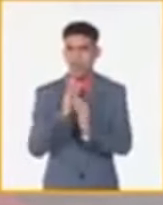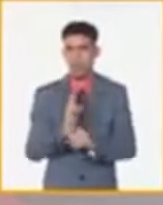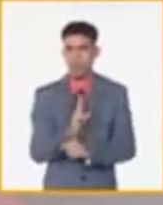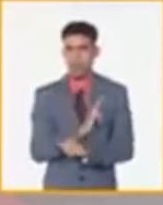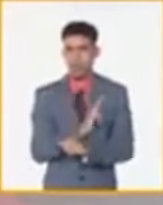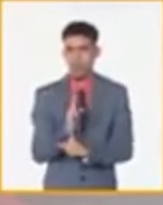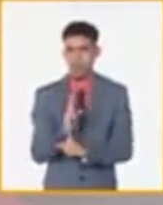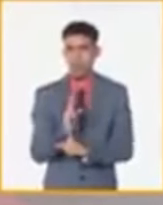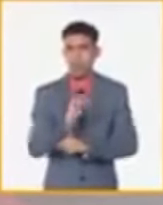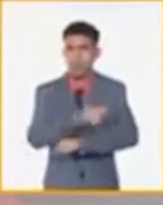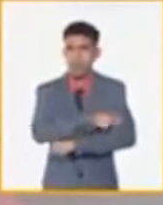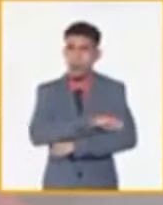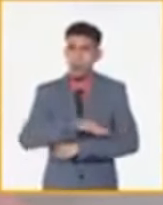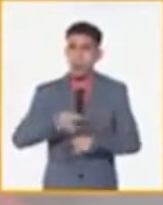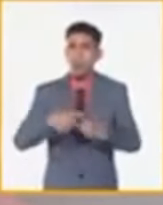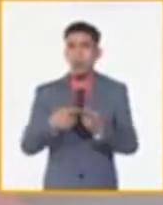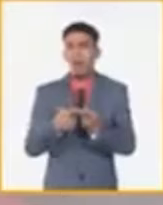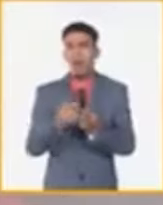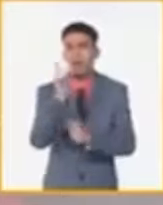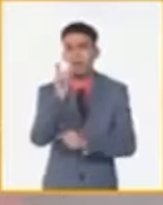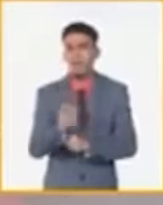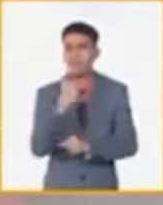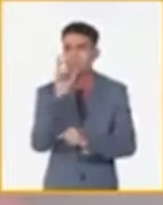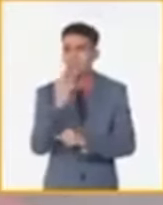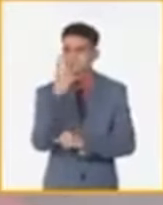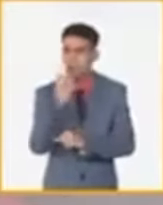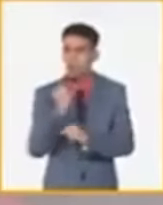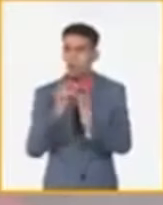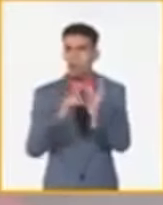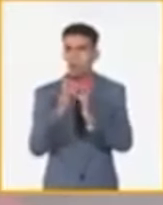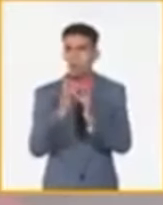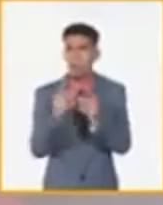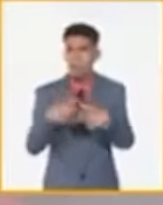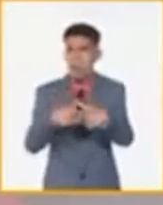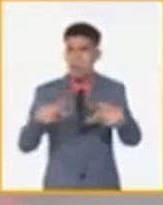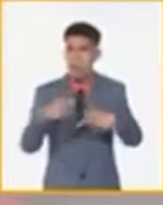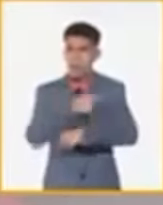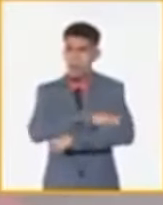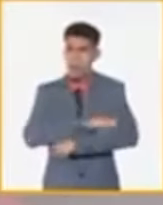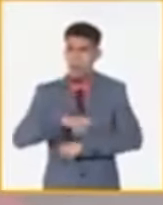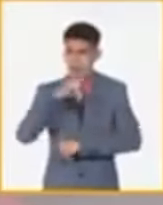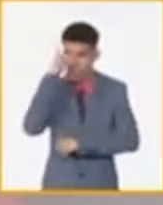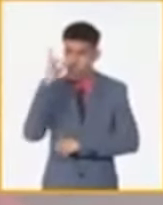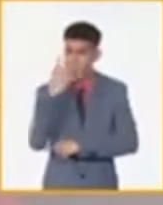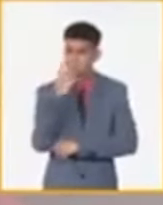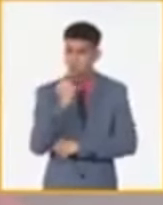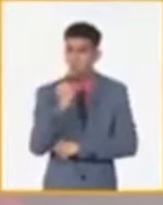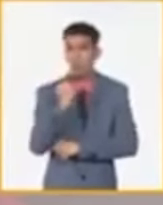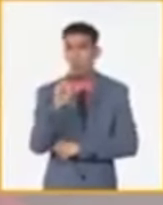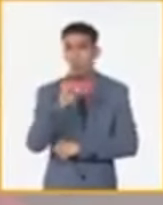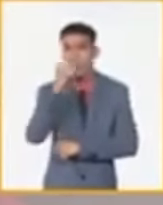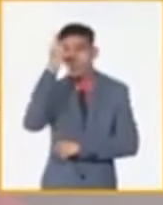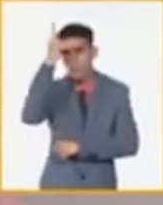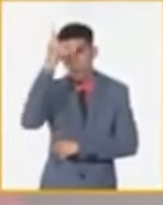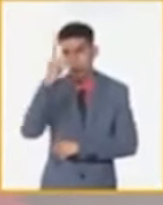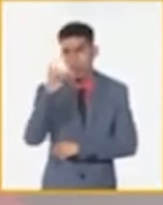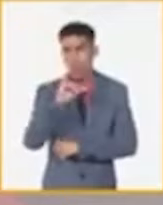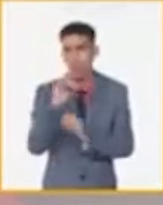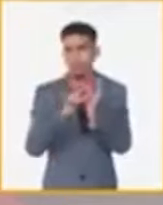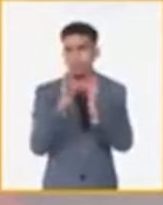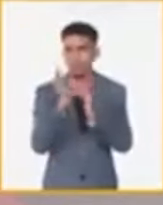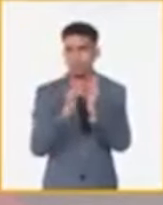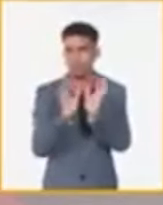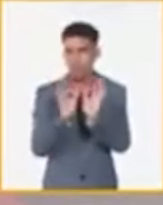de gente porque gente aqui éi religiosa gente crente né enf isso passa em toda América Latina